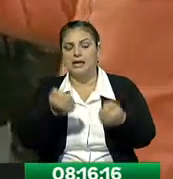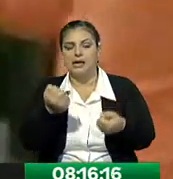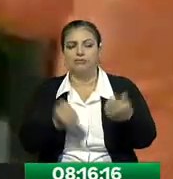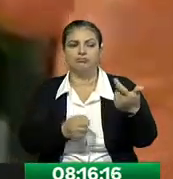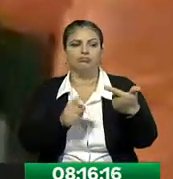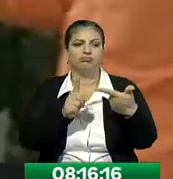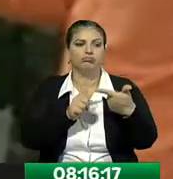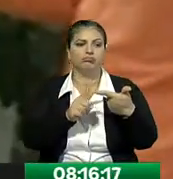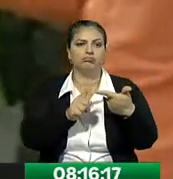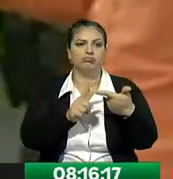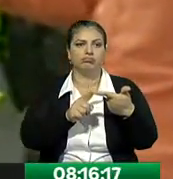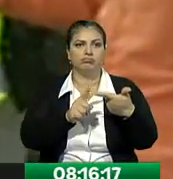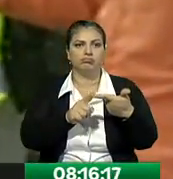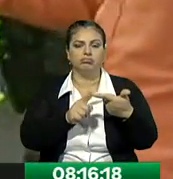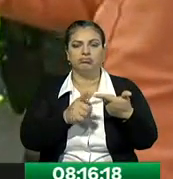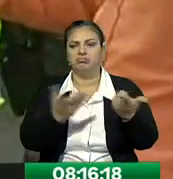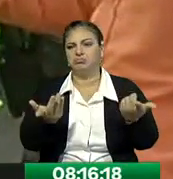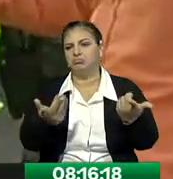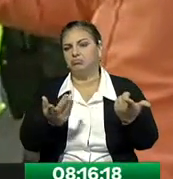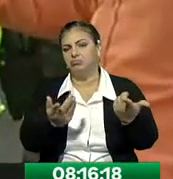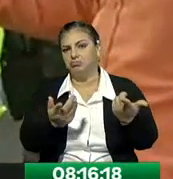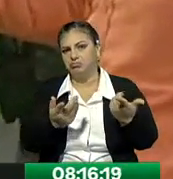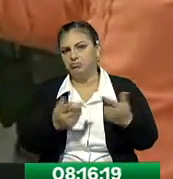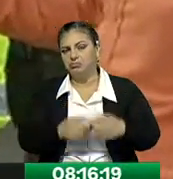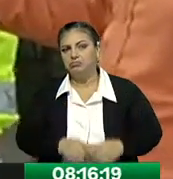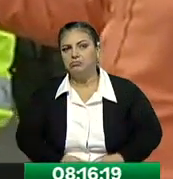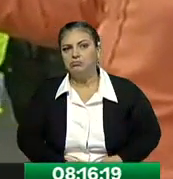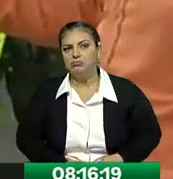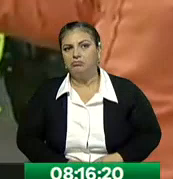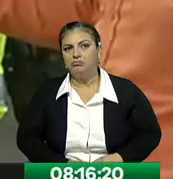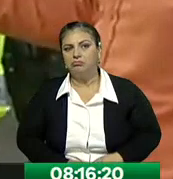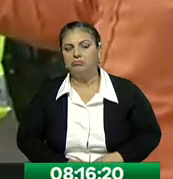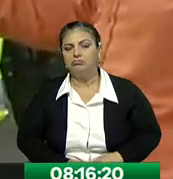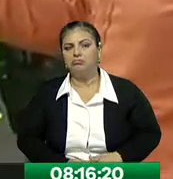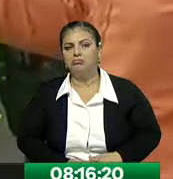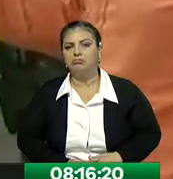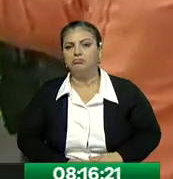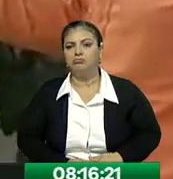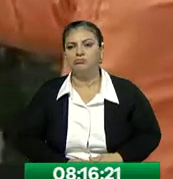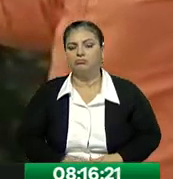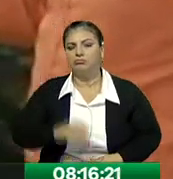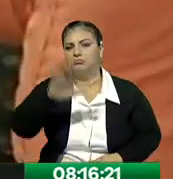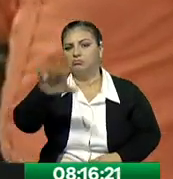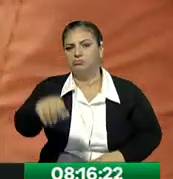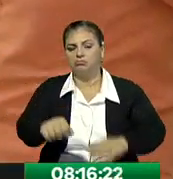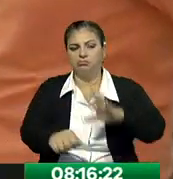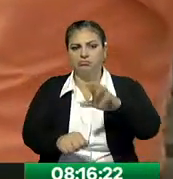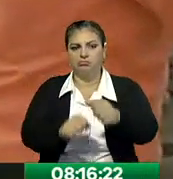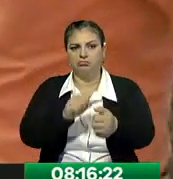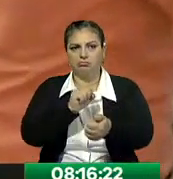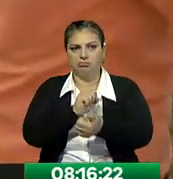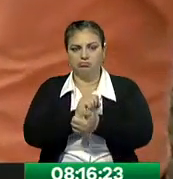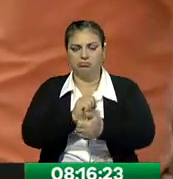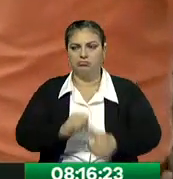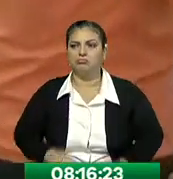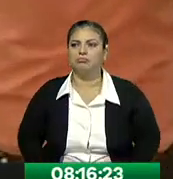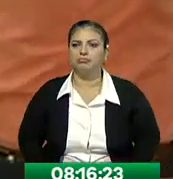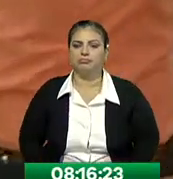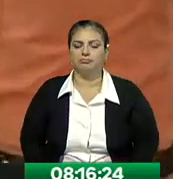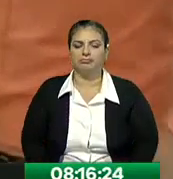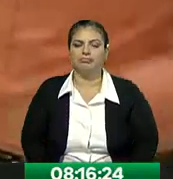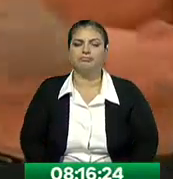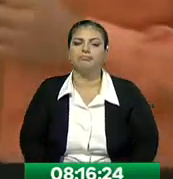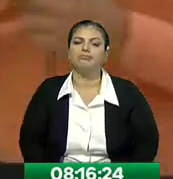los individuos que han sido reconocidos por las diferentes víctimas, y estamos continuando con las labores técnicas en este momento. Oficial,